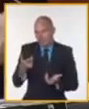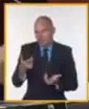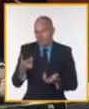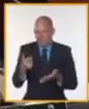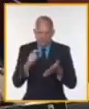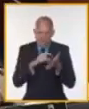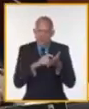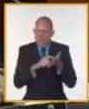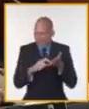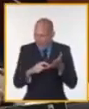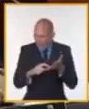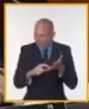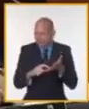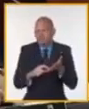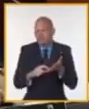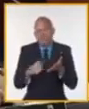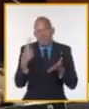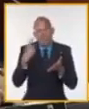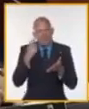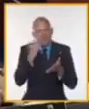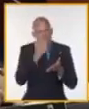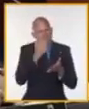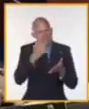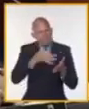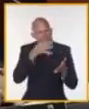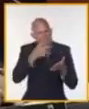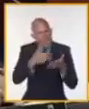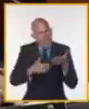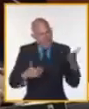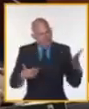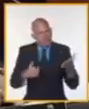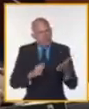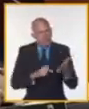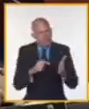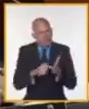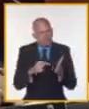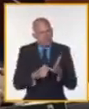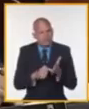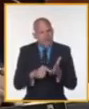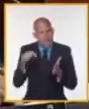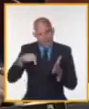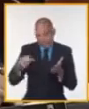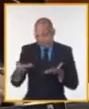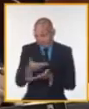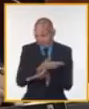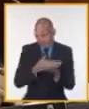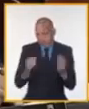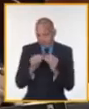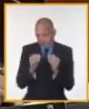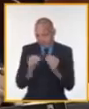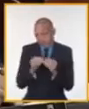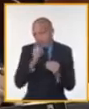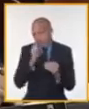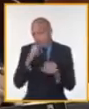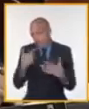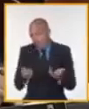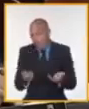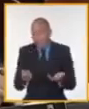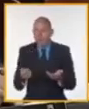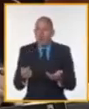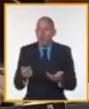pero tenemos que volverlo a reiterar y que tiene relación con aspectos que vamos a ver aquí, con la misma captación de divisas, con